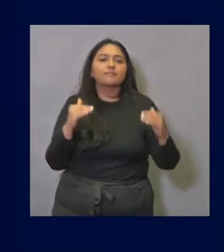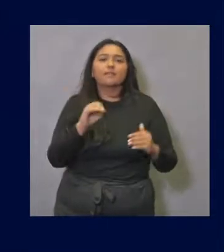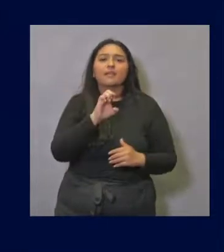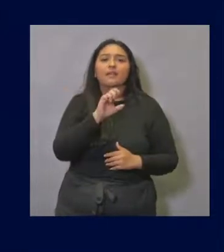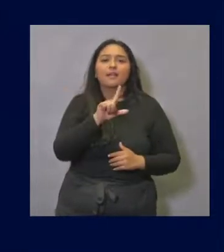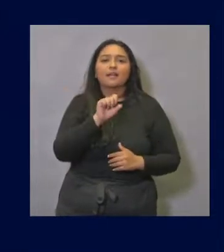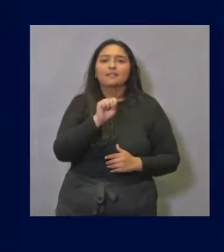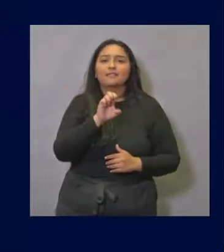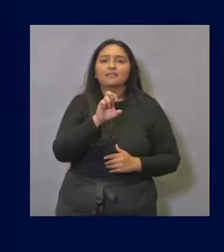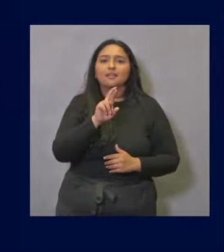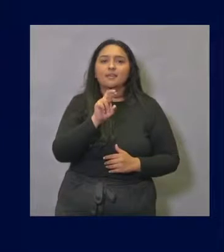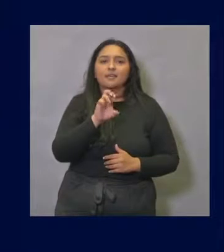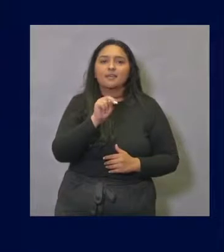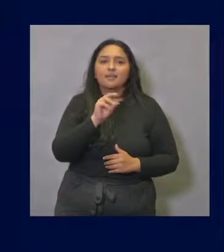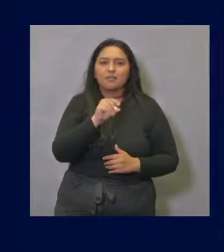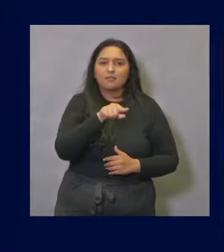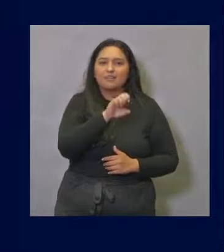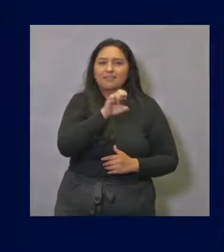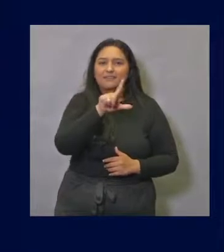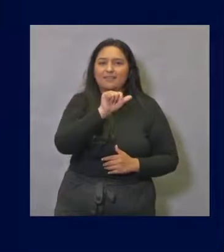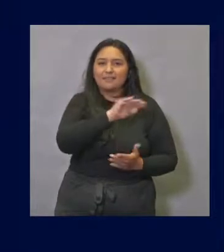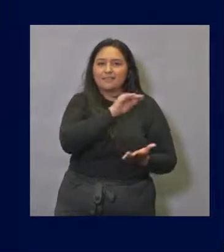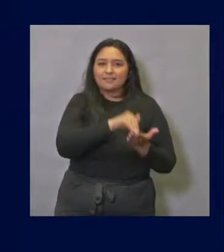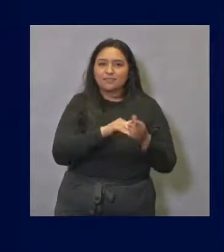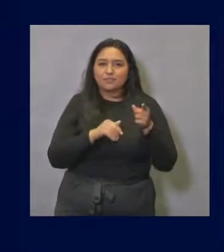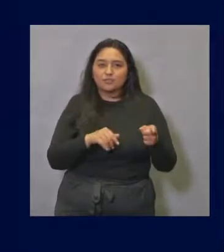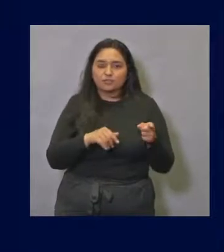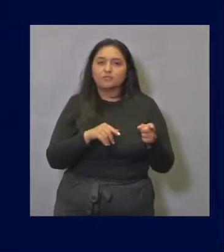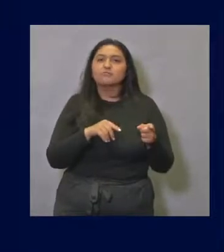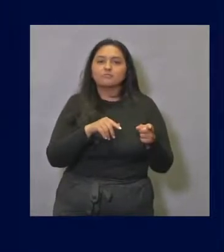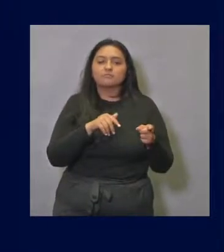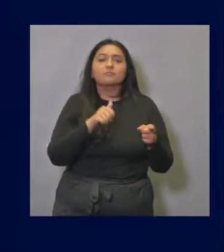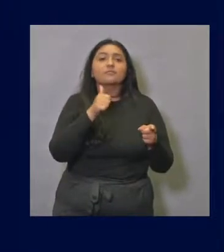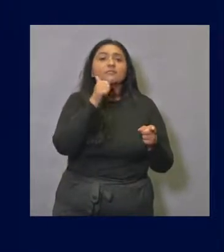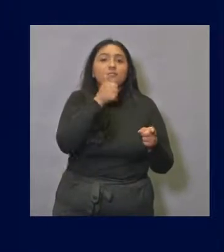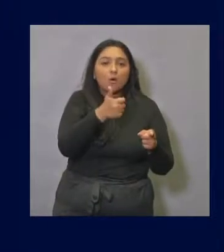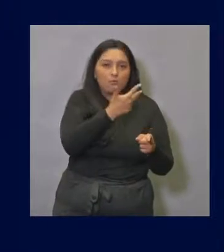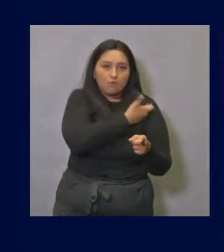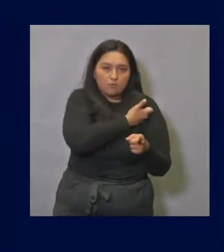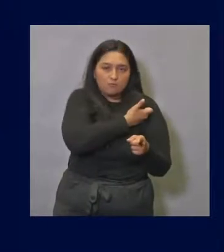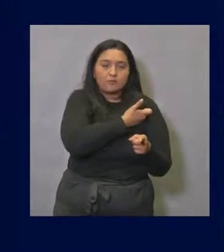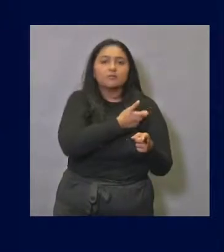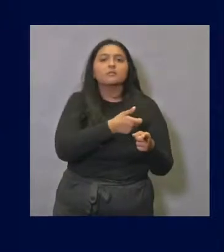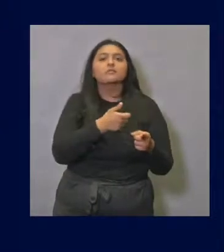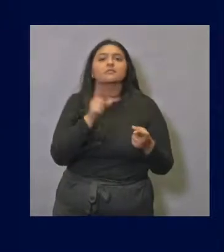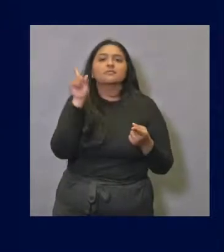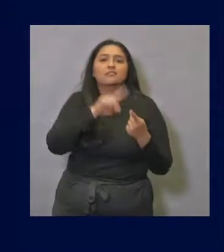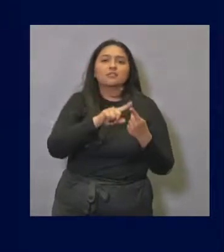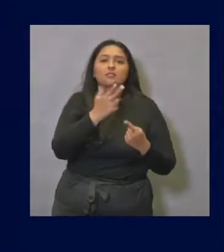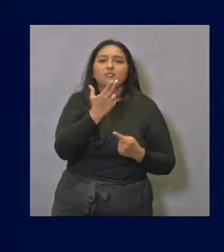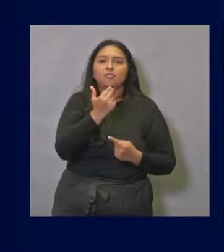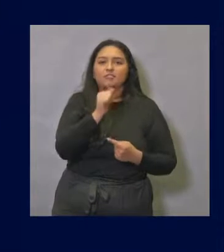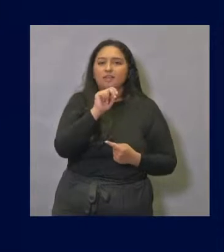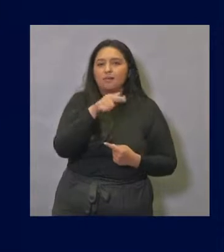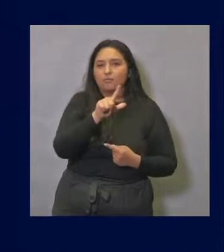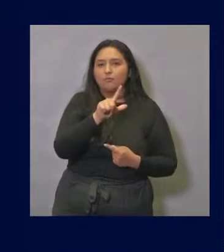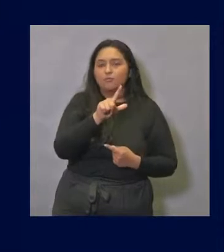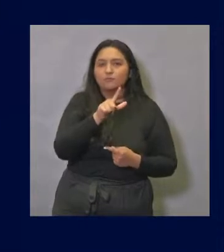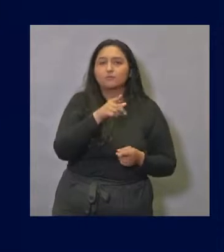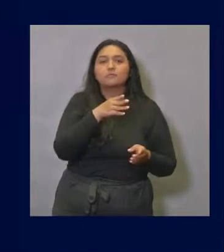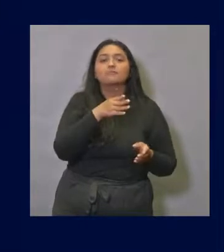el este de Los Ángeles ofrecerá vacunas hasta mañana, martes 13 de abril, y las operaciones de